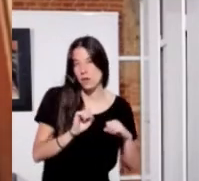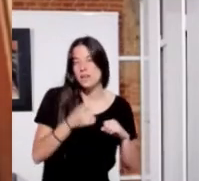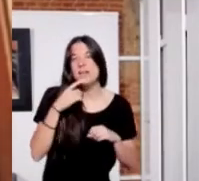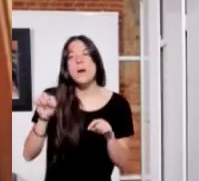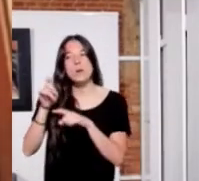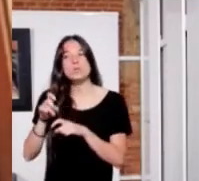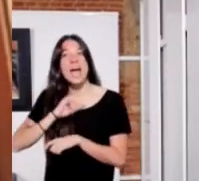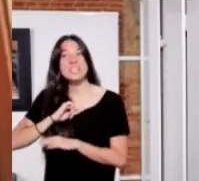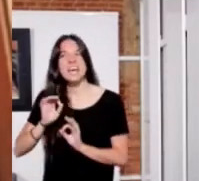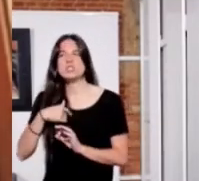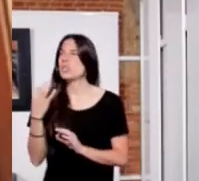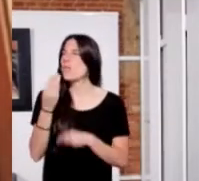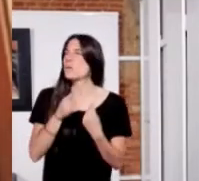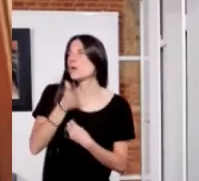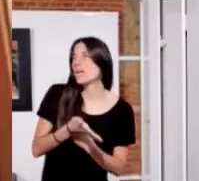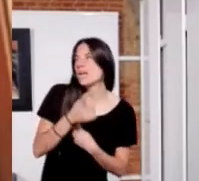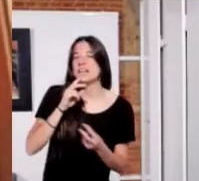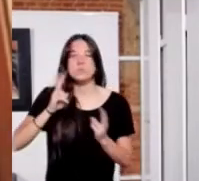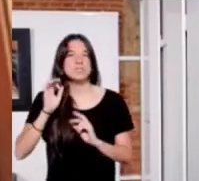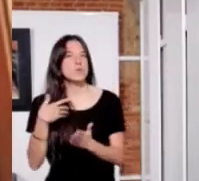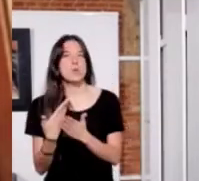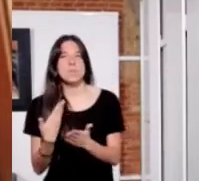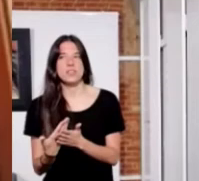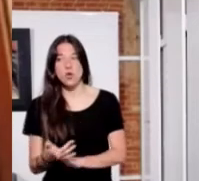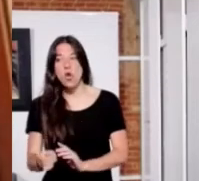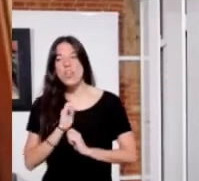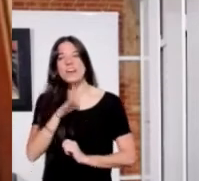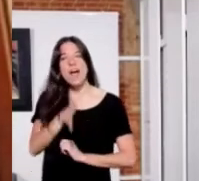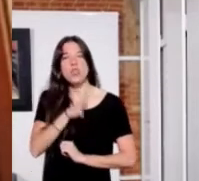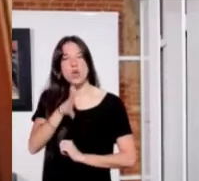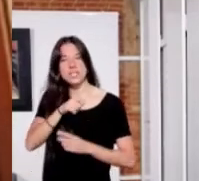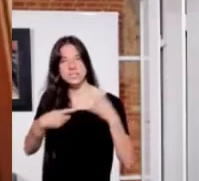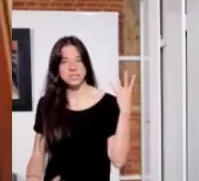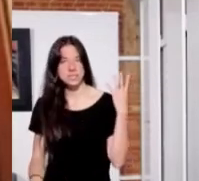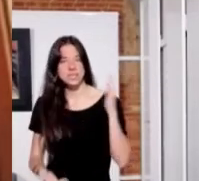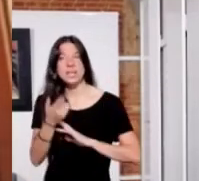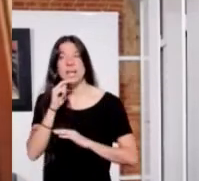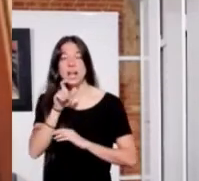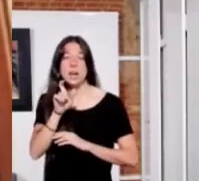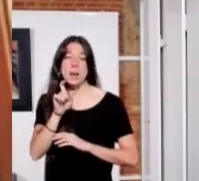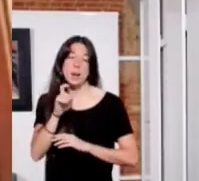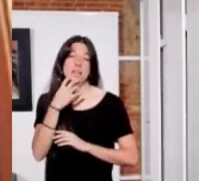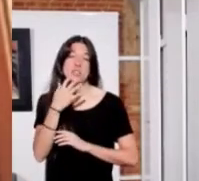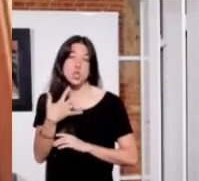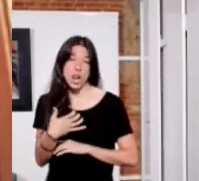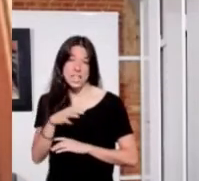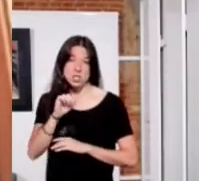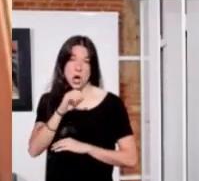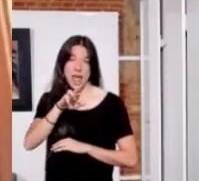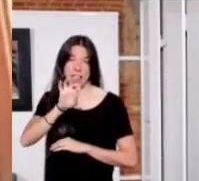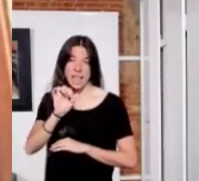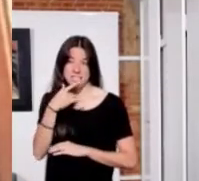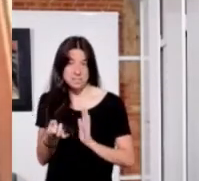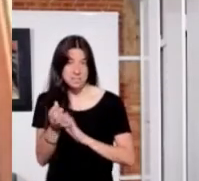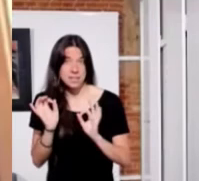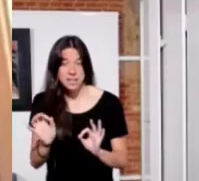hacerlo? Y la respuesta es un argumento. Dame razones. El maestro fundador es Sócrates y su primera respuesta ante la pregunta